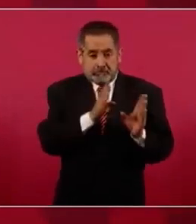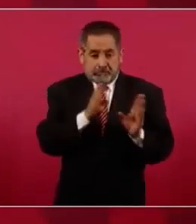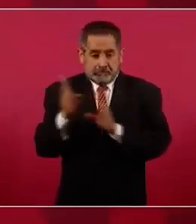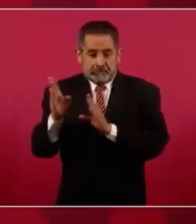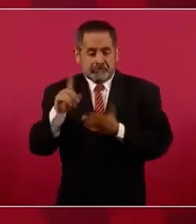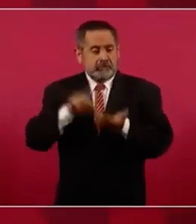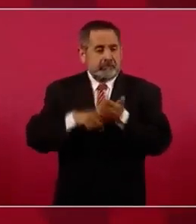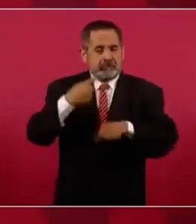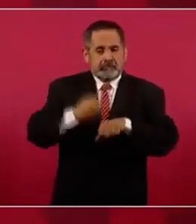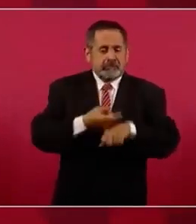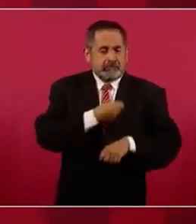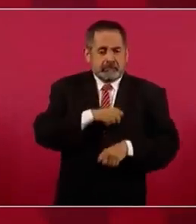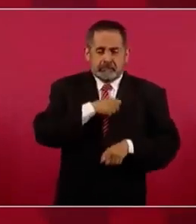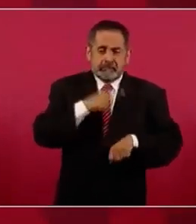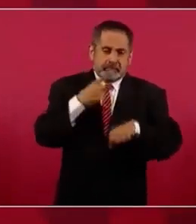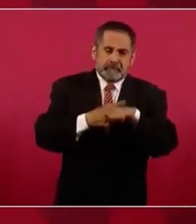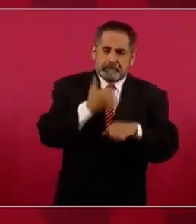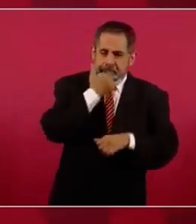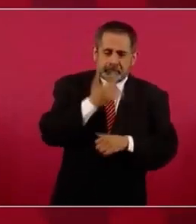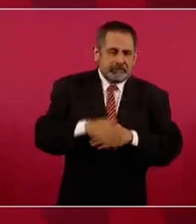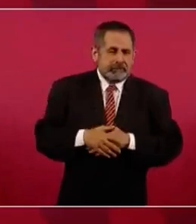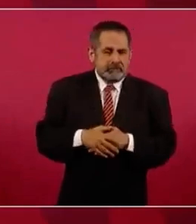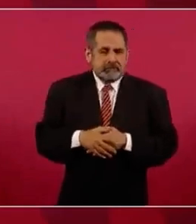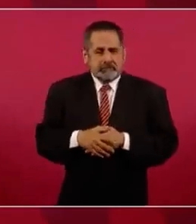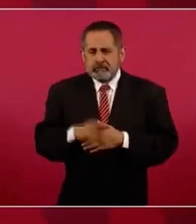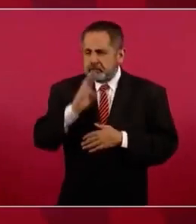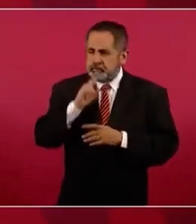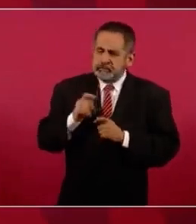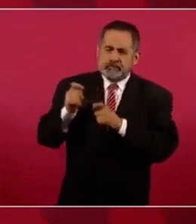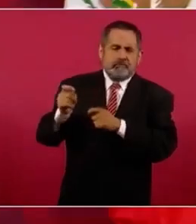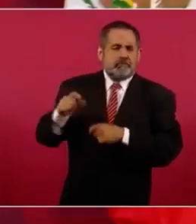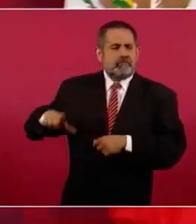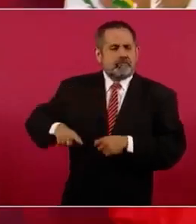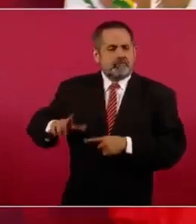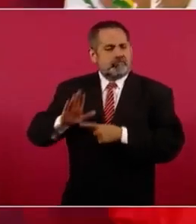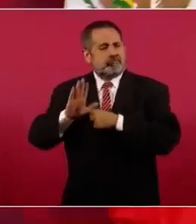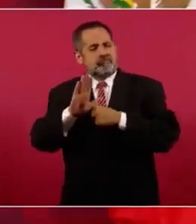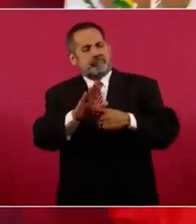¿Cómo lo podríamos hacer? Dando el gobierno el ejemplo,